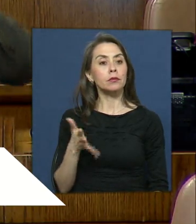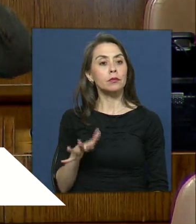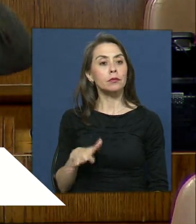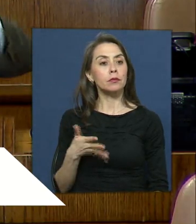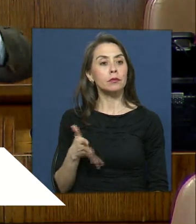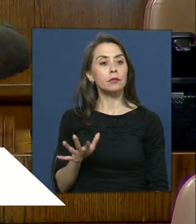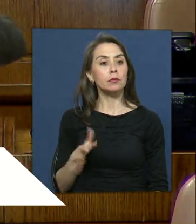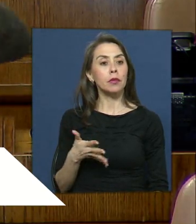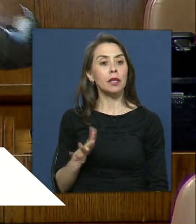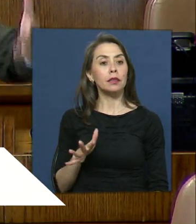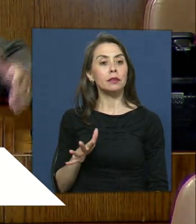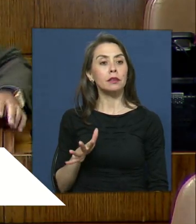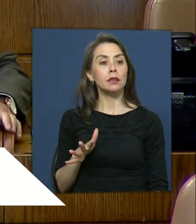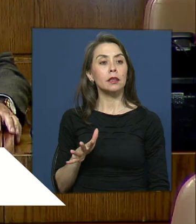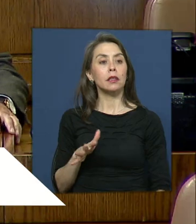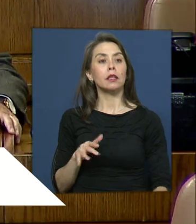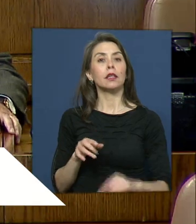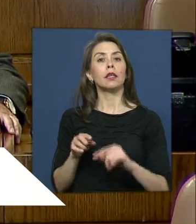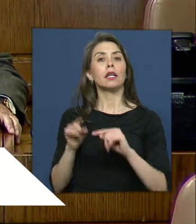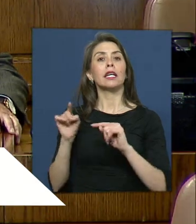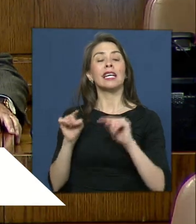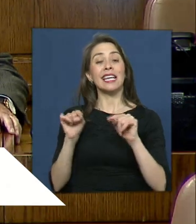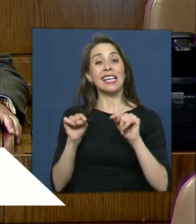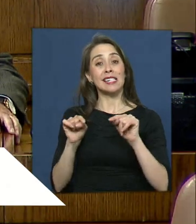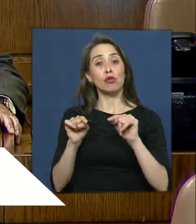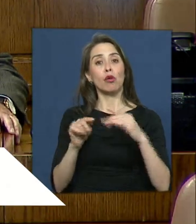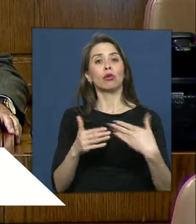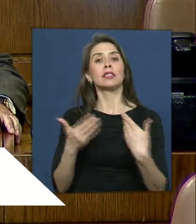entregando, se quiere licitar a un privado.